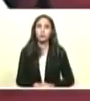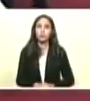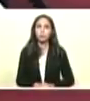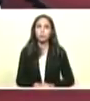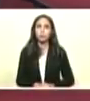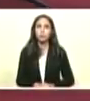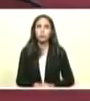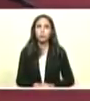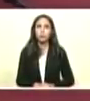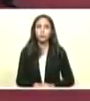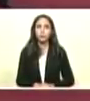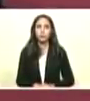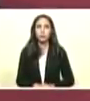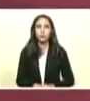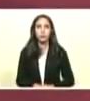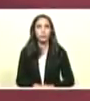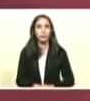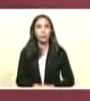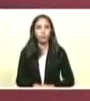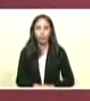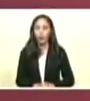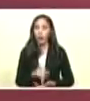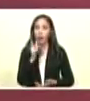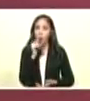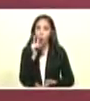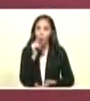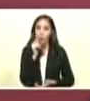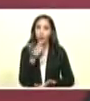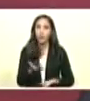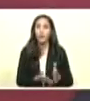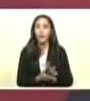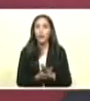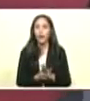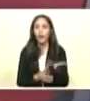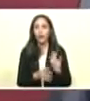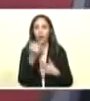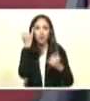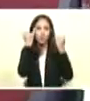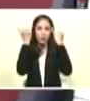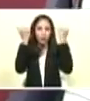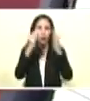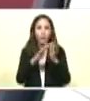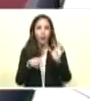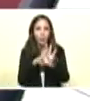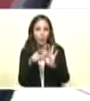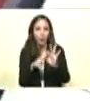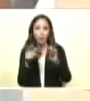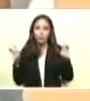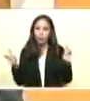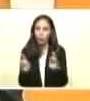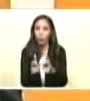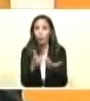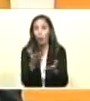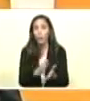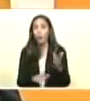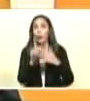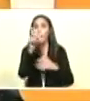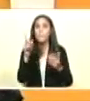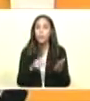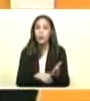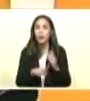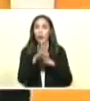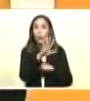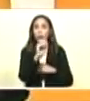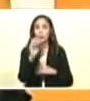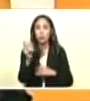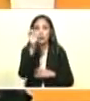El superintendente de criptomonedas tuvo una reunión con las más de 1.400 cajas de ahorro de los trabajadores